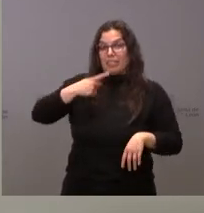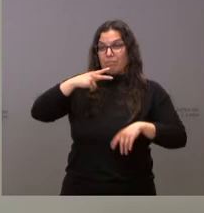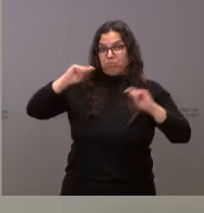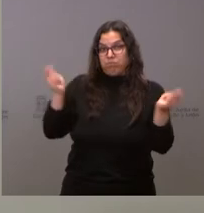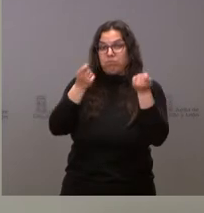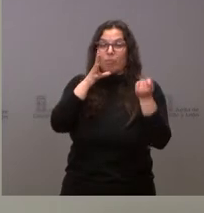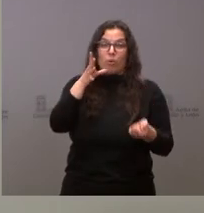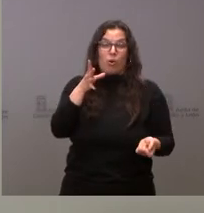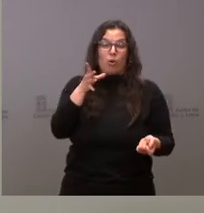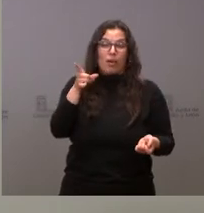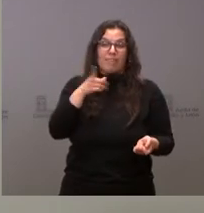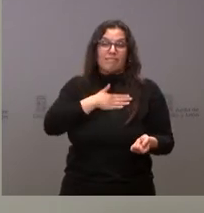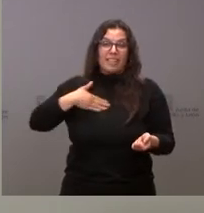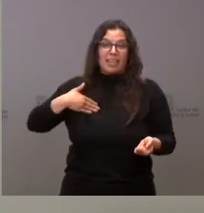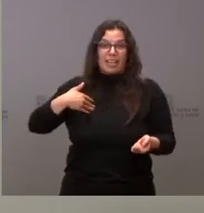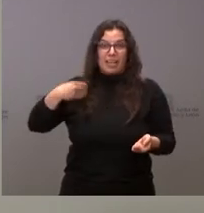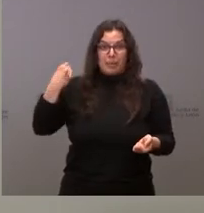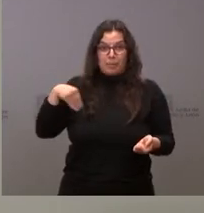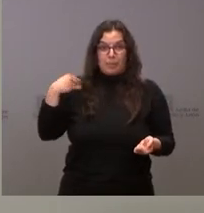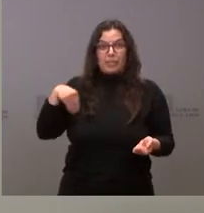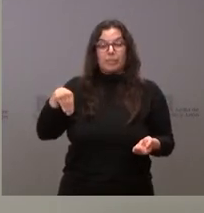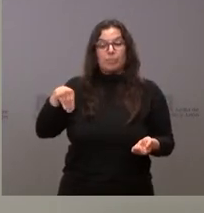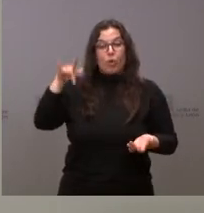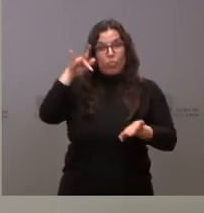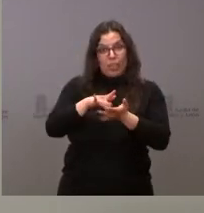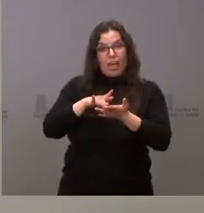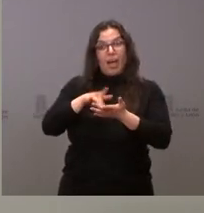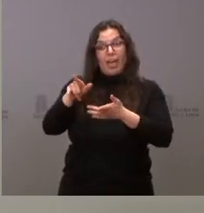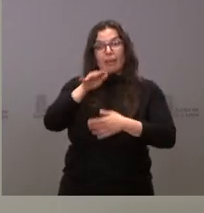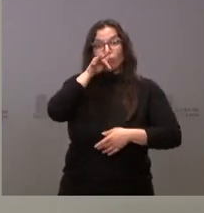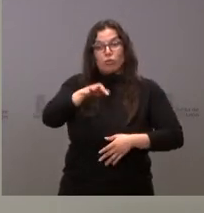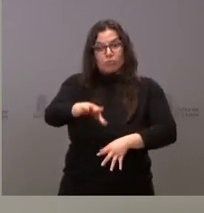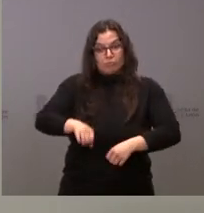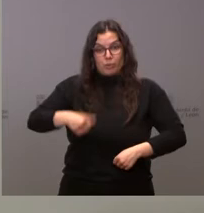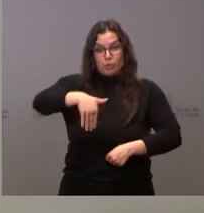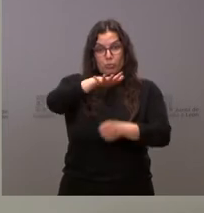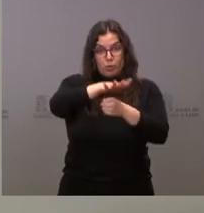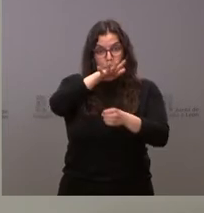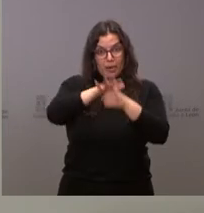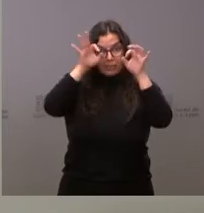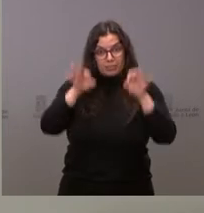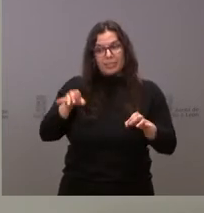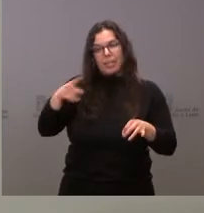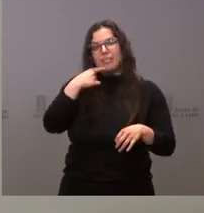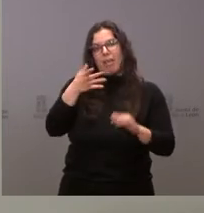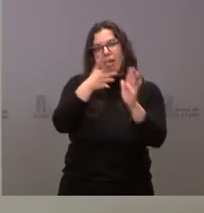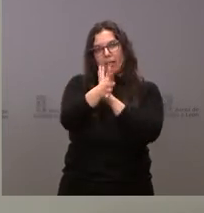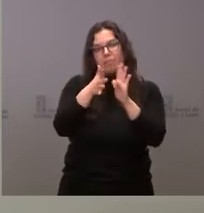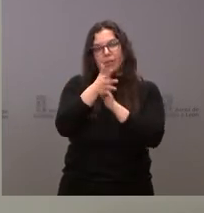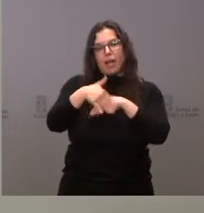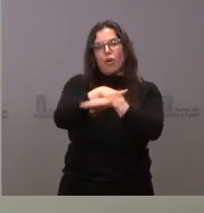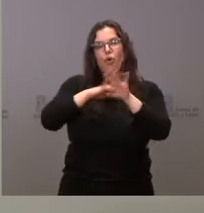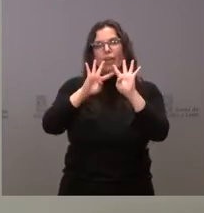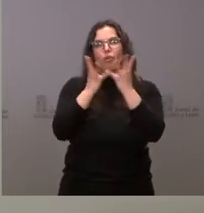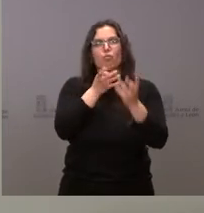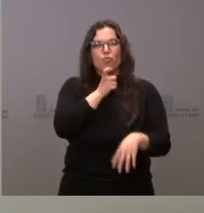su intención es anunciarlo el mismo día en el que él tome posesión que será el próximo martes pues ese día será en el que ustedes tengan toda